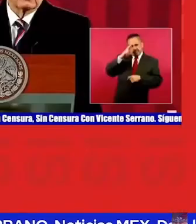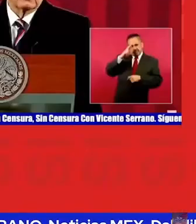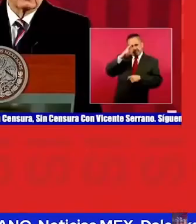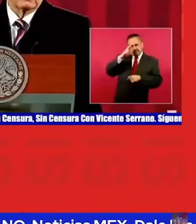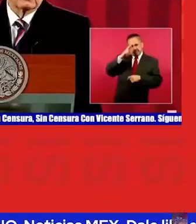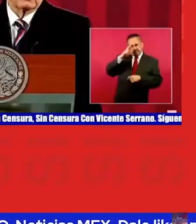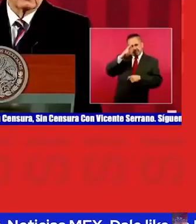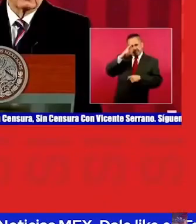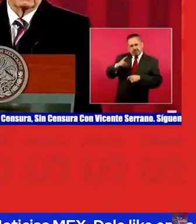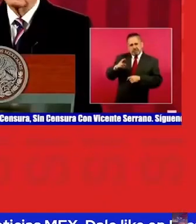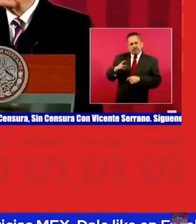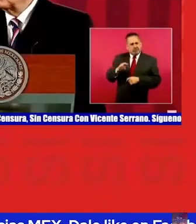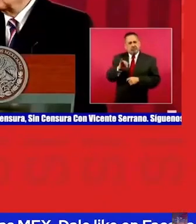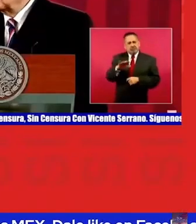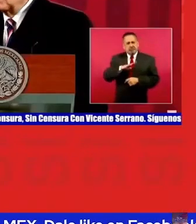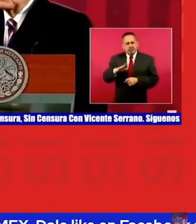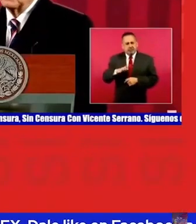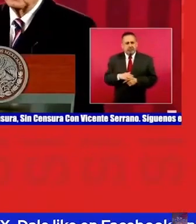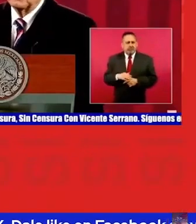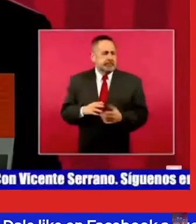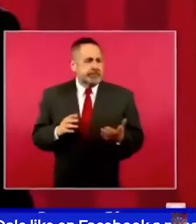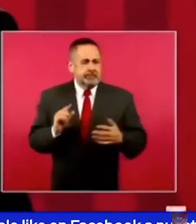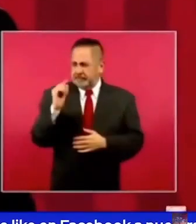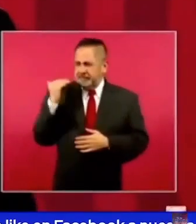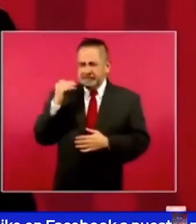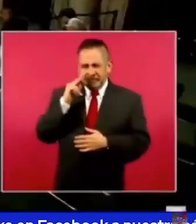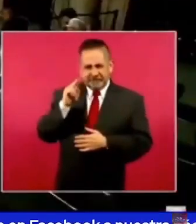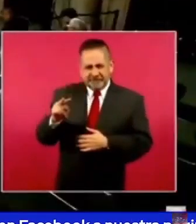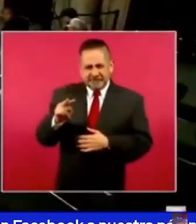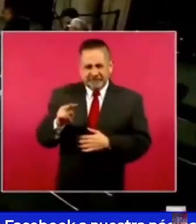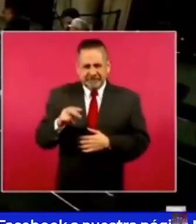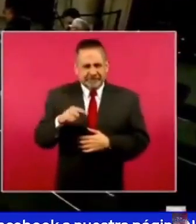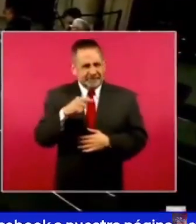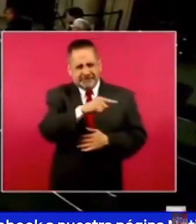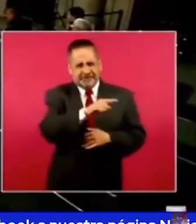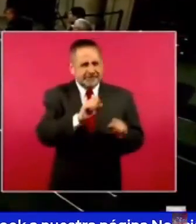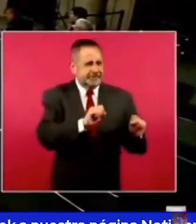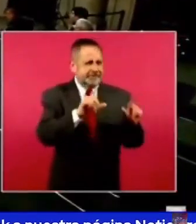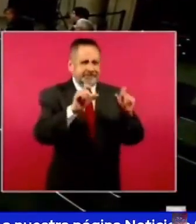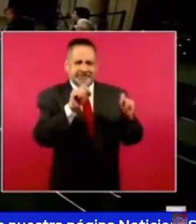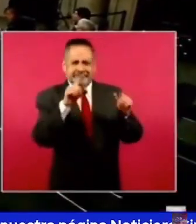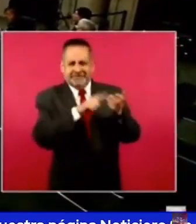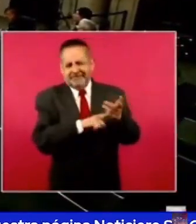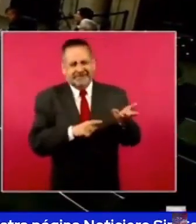Vilchis. Hoy estaba yo viendo de estos marietos, esos,